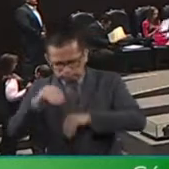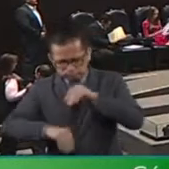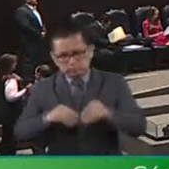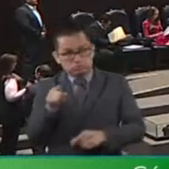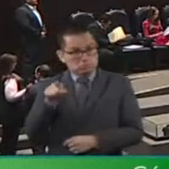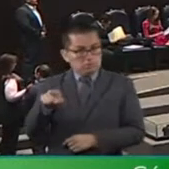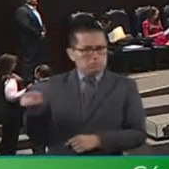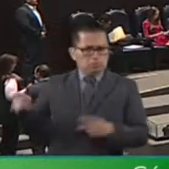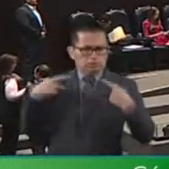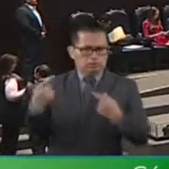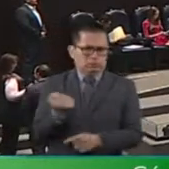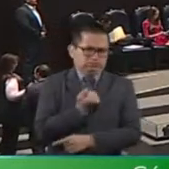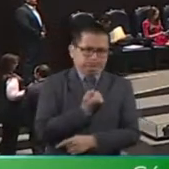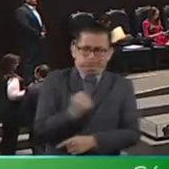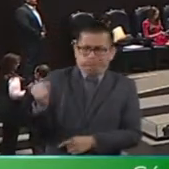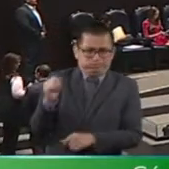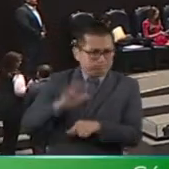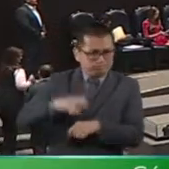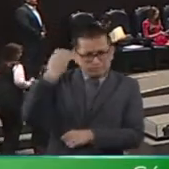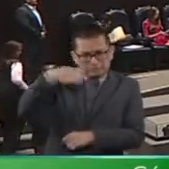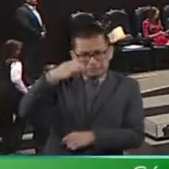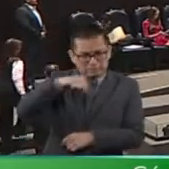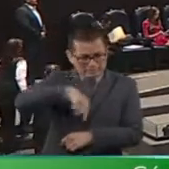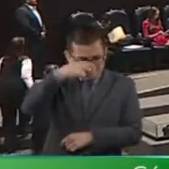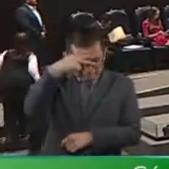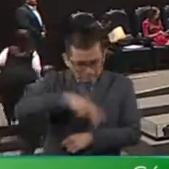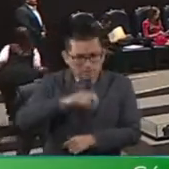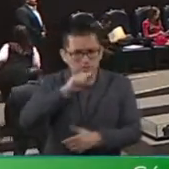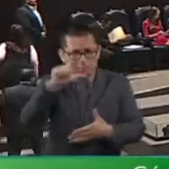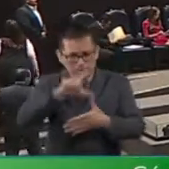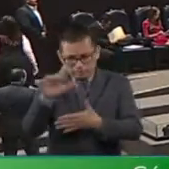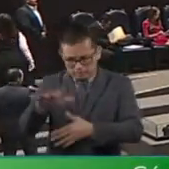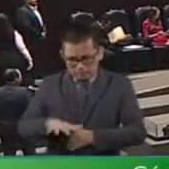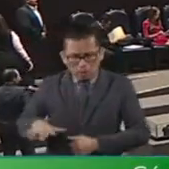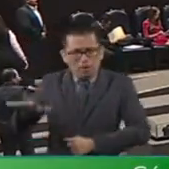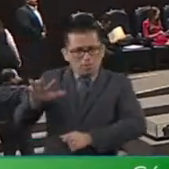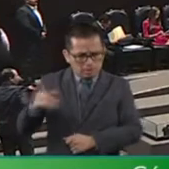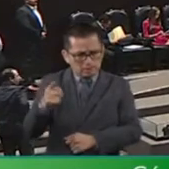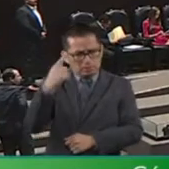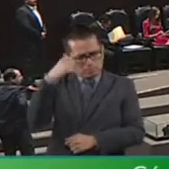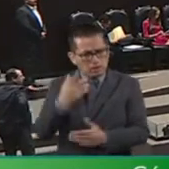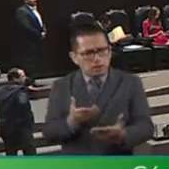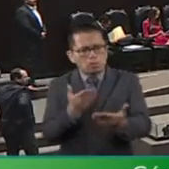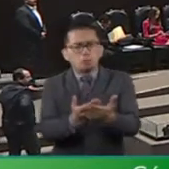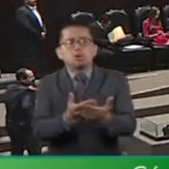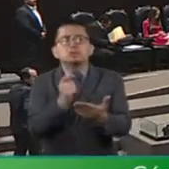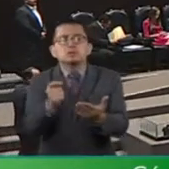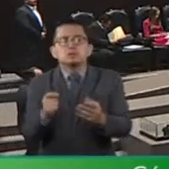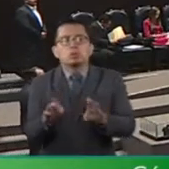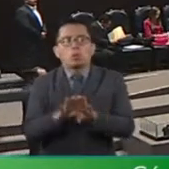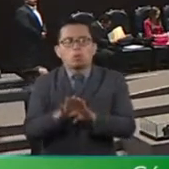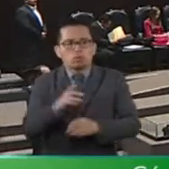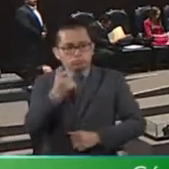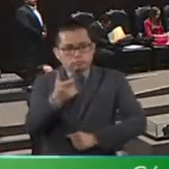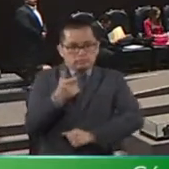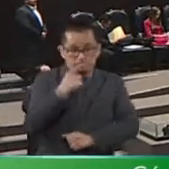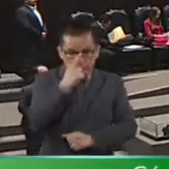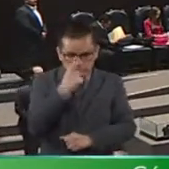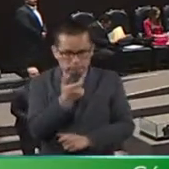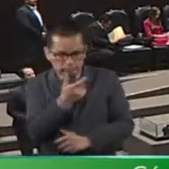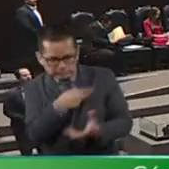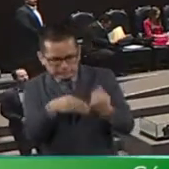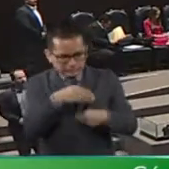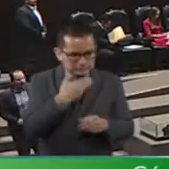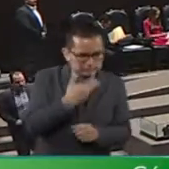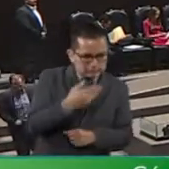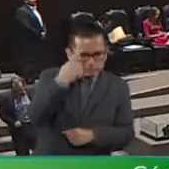especialistas más reconocidas del país y de la región, el cual busca crear una nueva estructuración financiera para la política climática de